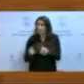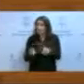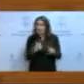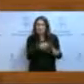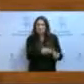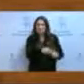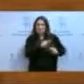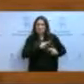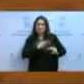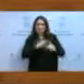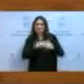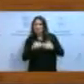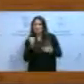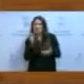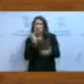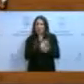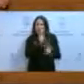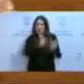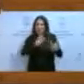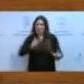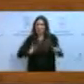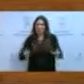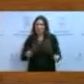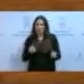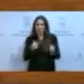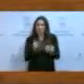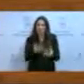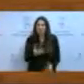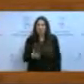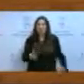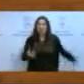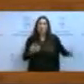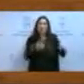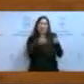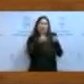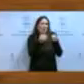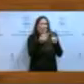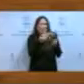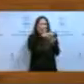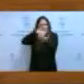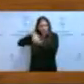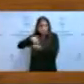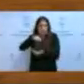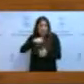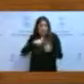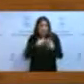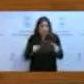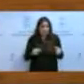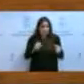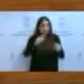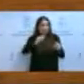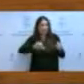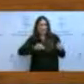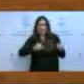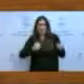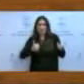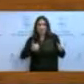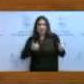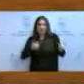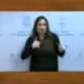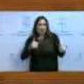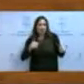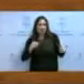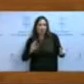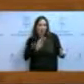inserso, del reto demográfico, de la relación de centros de la región, del ERA. Menos de lo que uno le plantea, nos ha